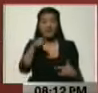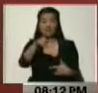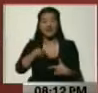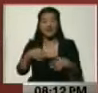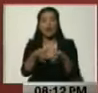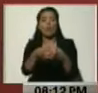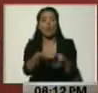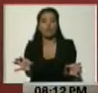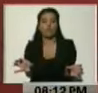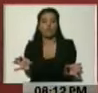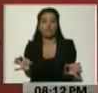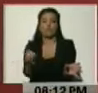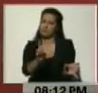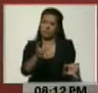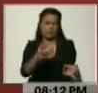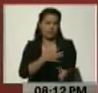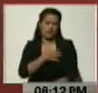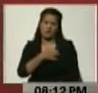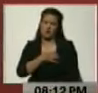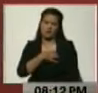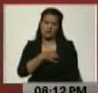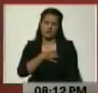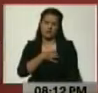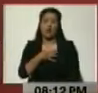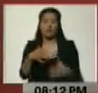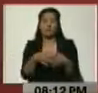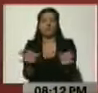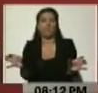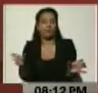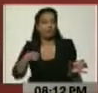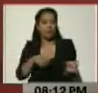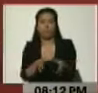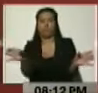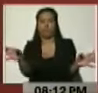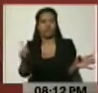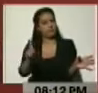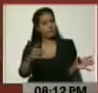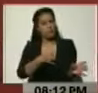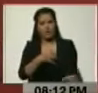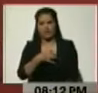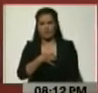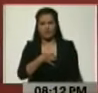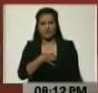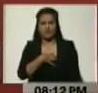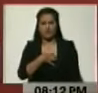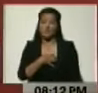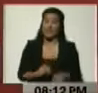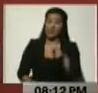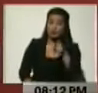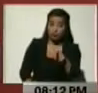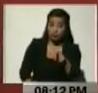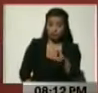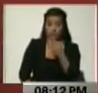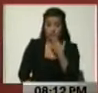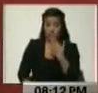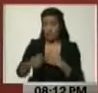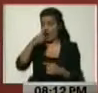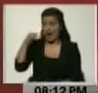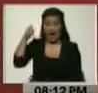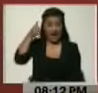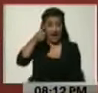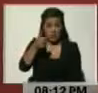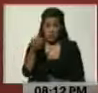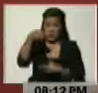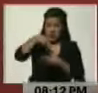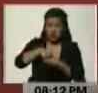No van a poder. No van a poder. Si usted ha sido militante del chavismo durante